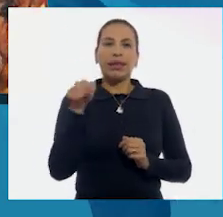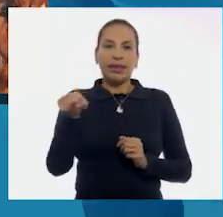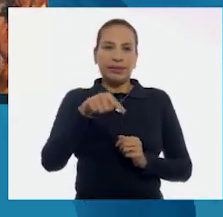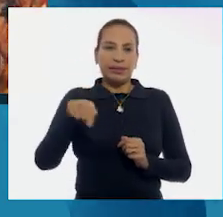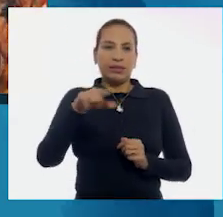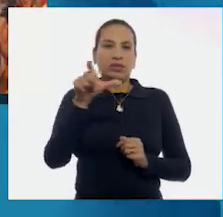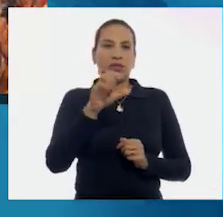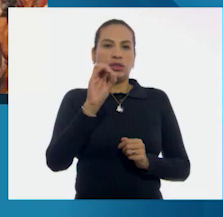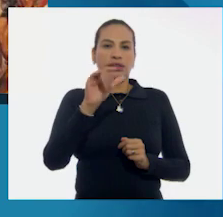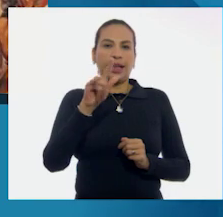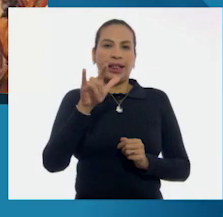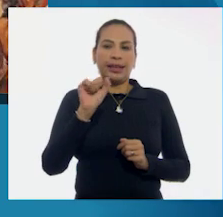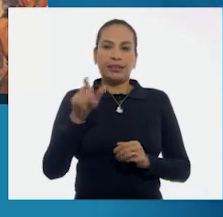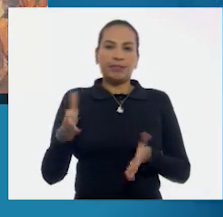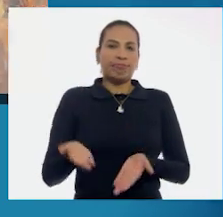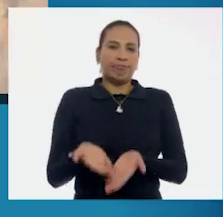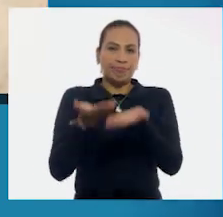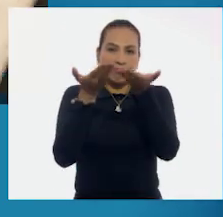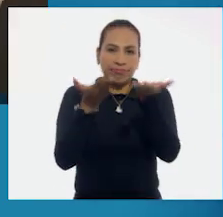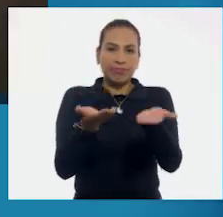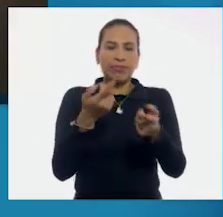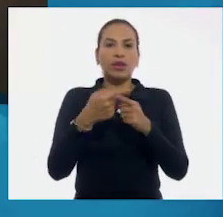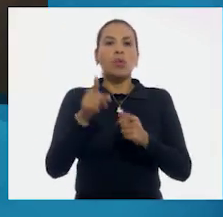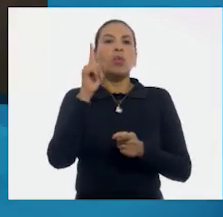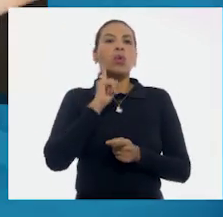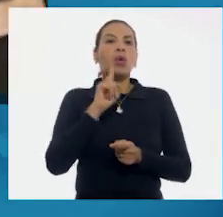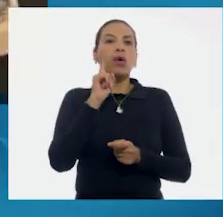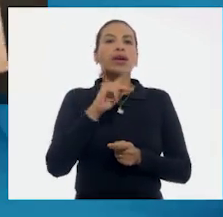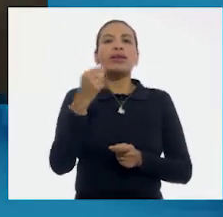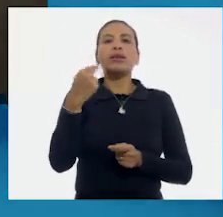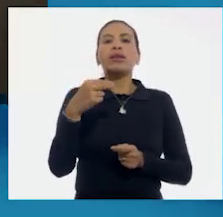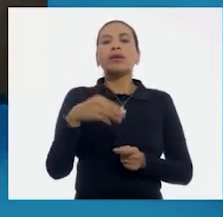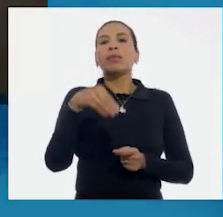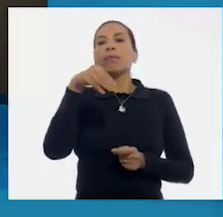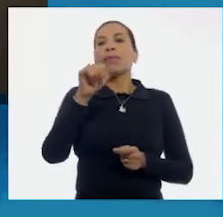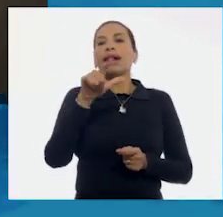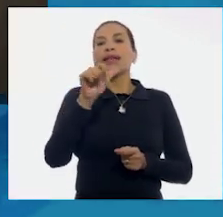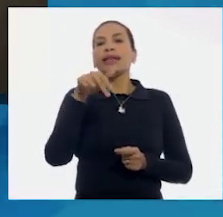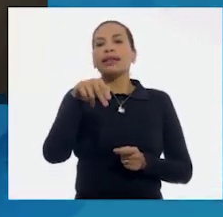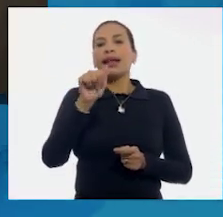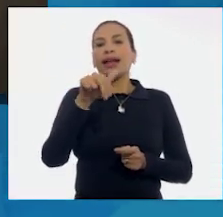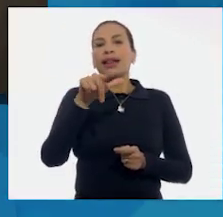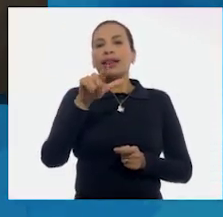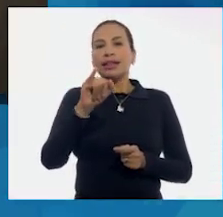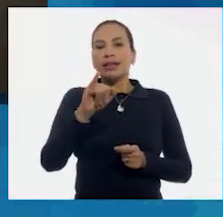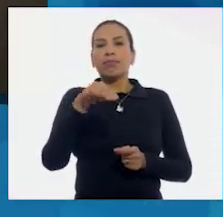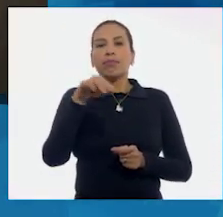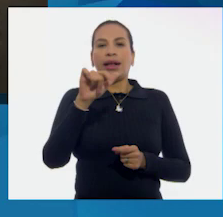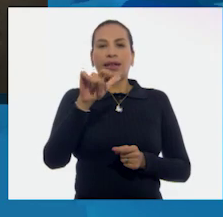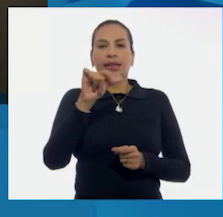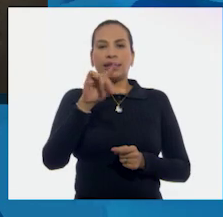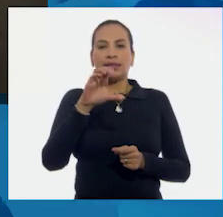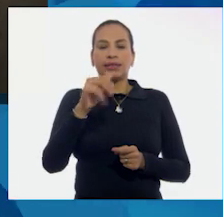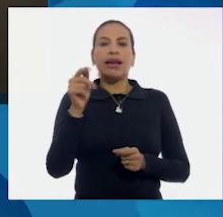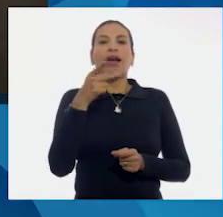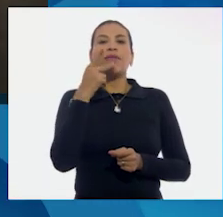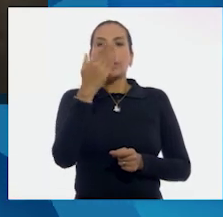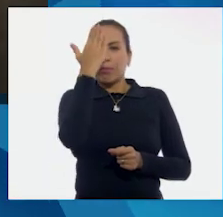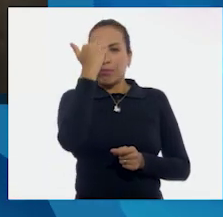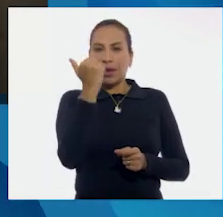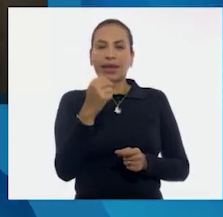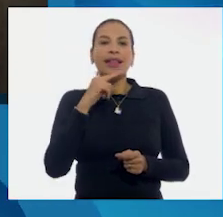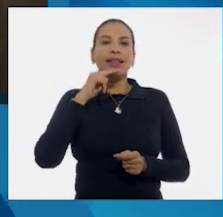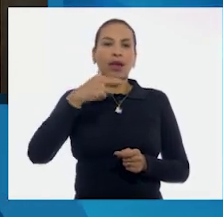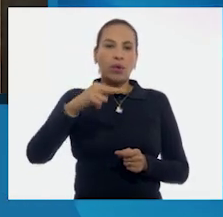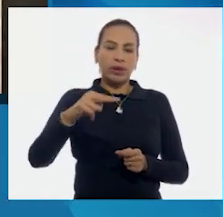ellos, recibió como tributo a una doncella llamada Malinali o Malintzin, quien hablaba maya y